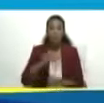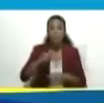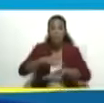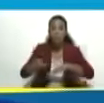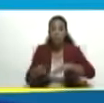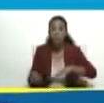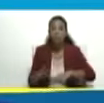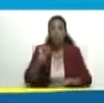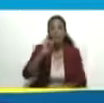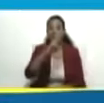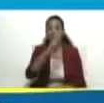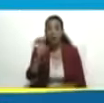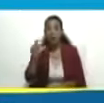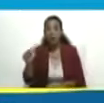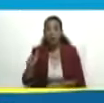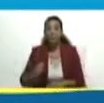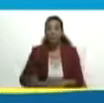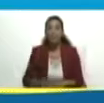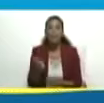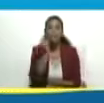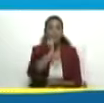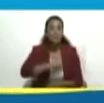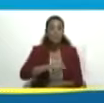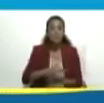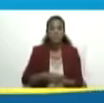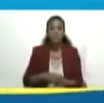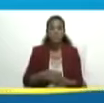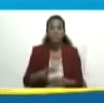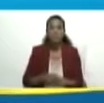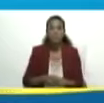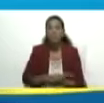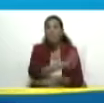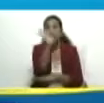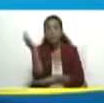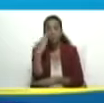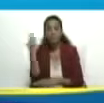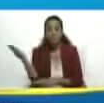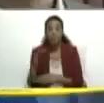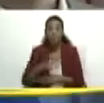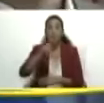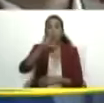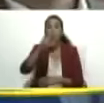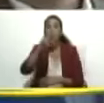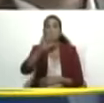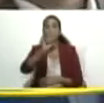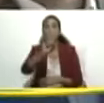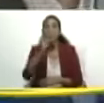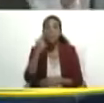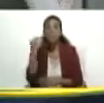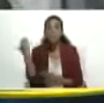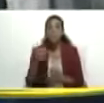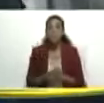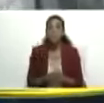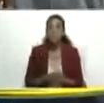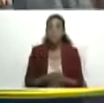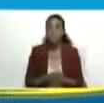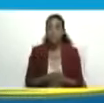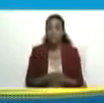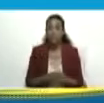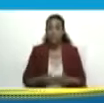de Iribarren, Barquisimeto, Luis Jonás Reyes Flores,